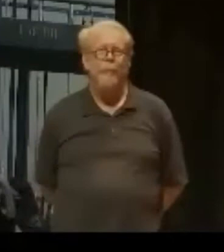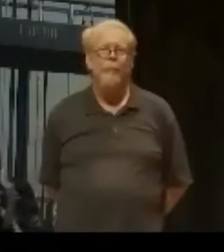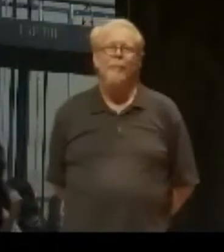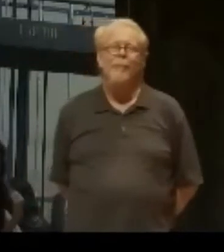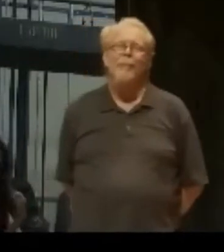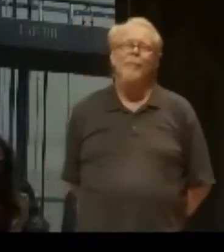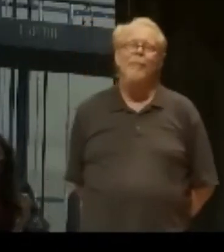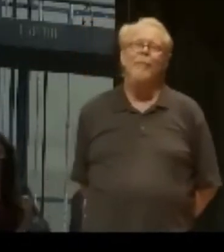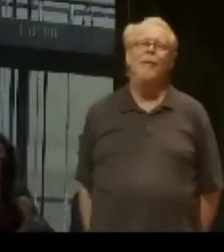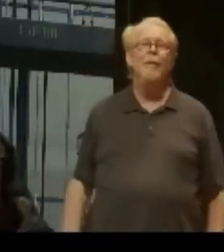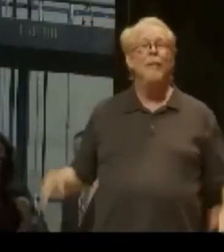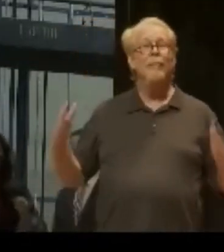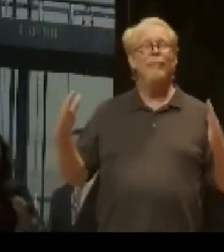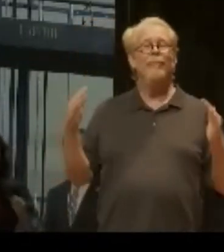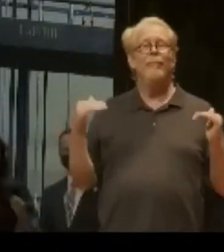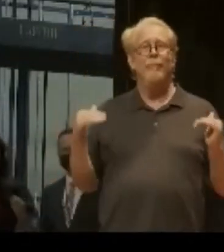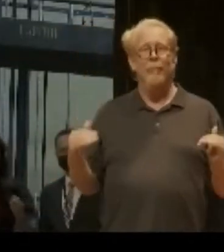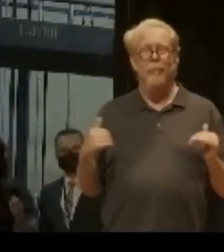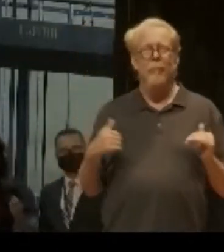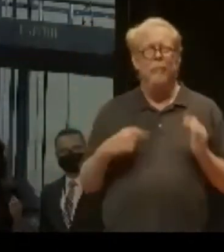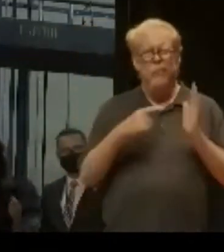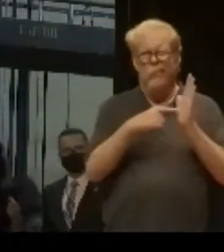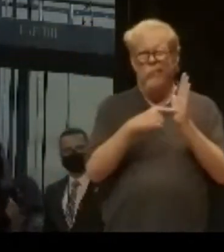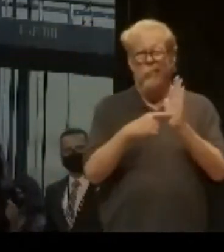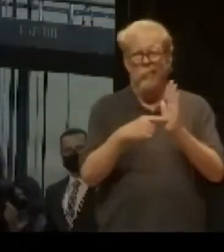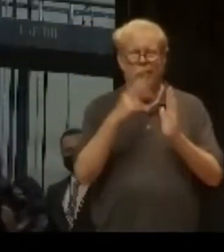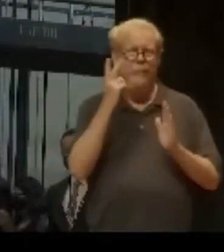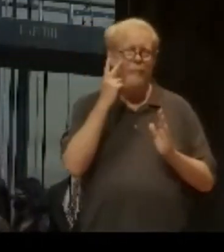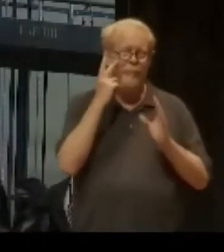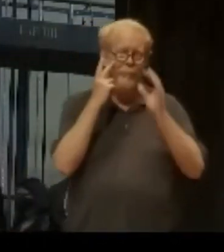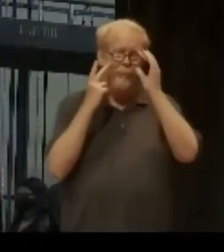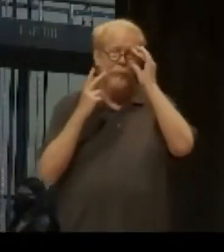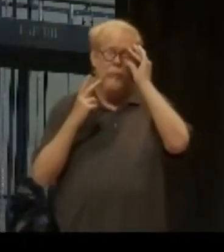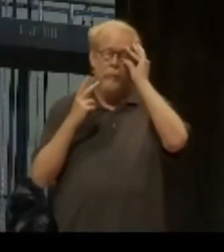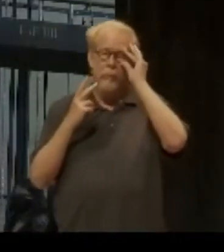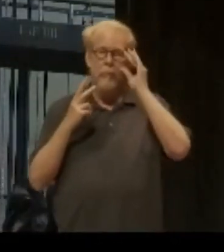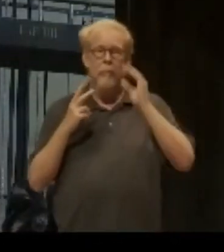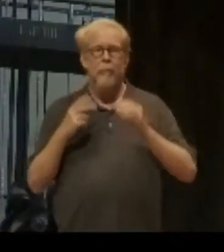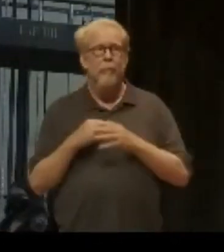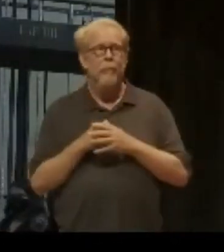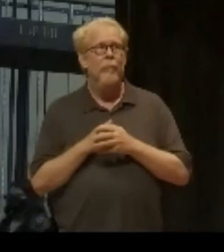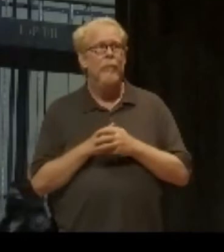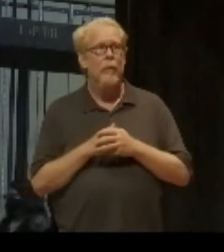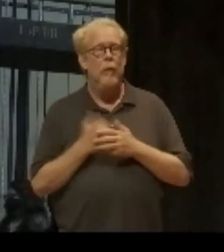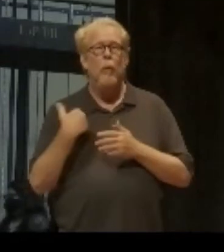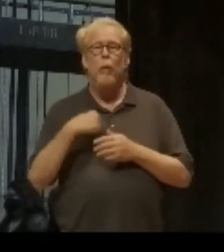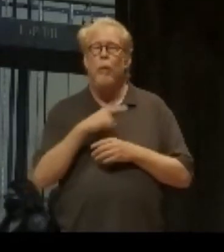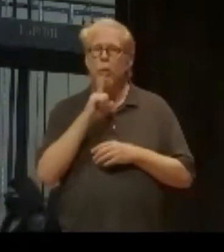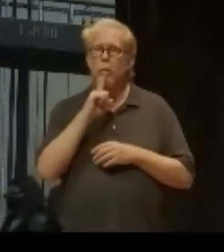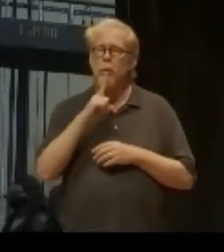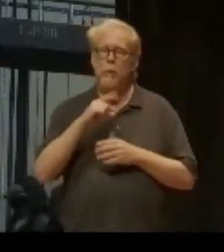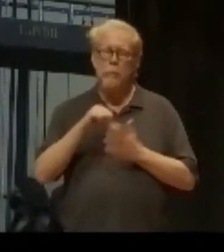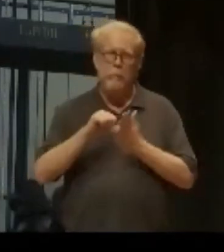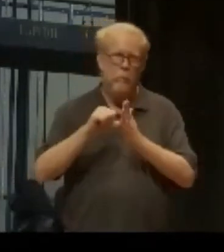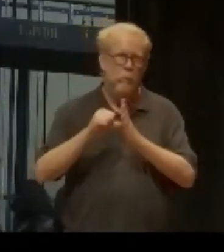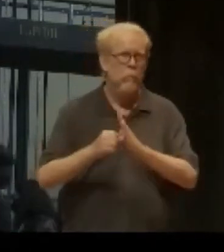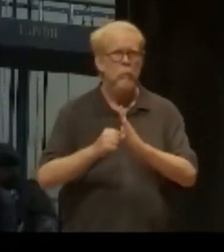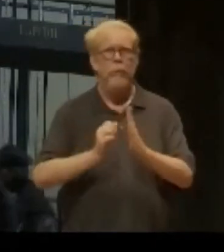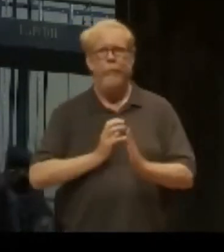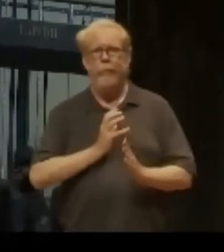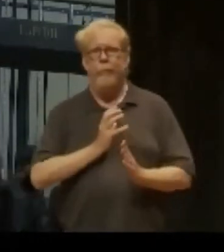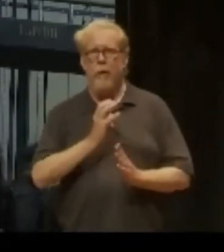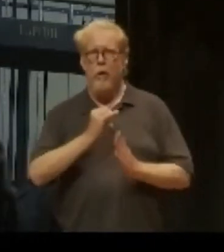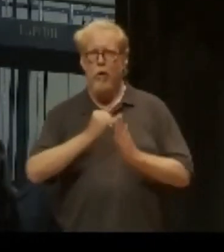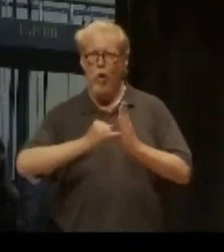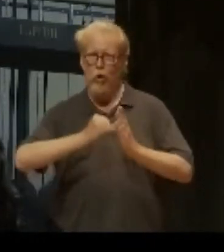Y bueno, otra de las cosas que yo quiero asegurarme que ustedes vean y lo vieron ya en el acto que tuvimos al inicio, ¿no?